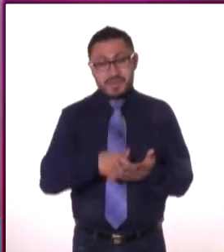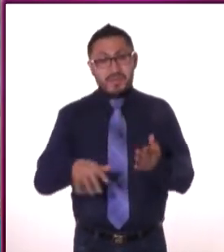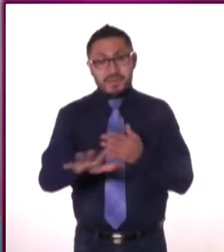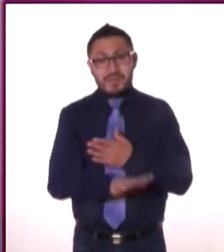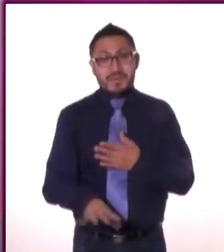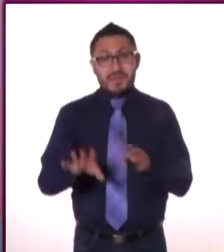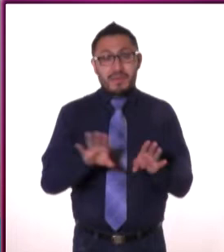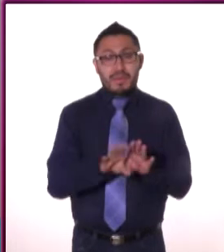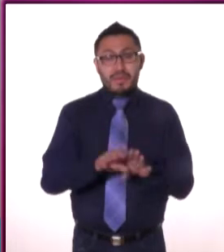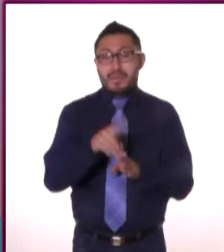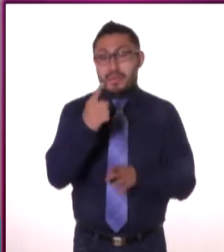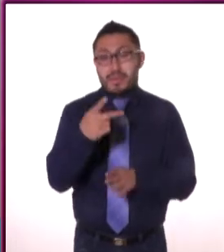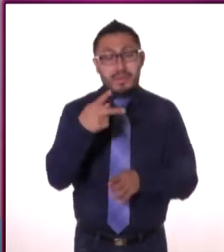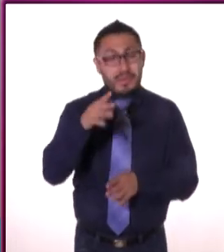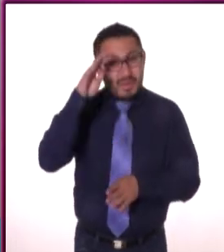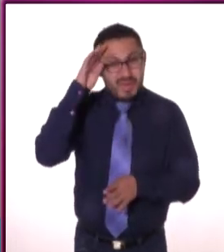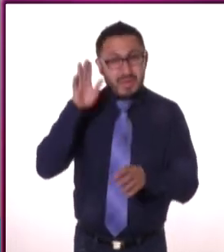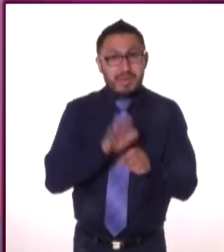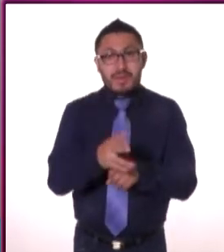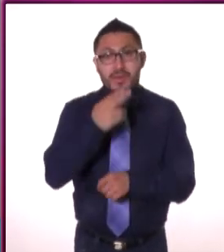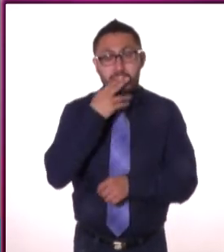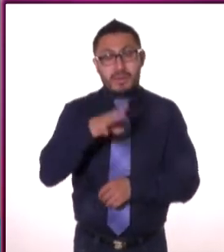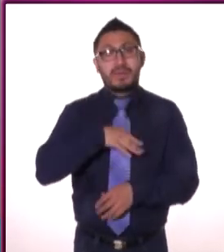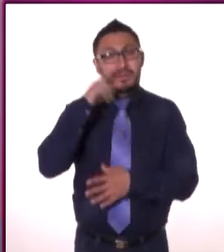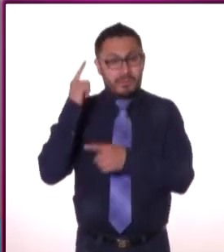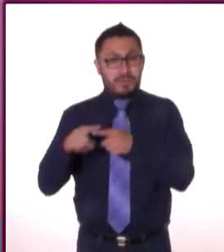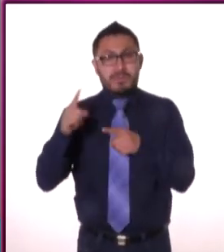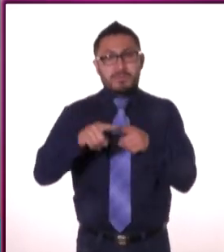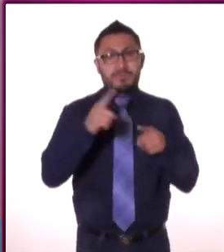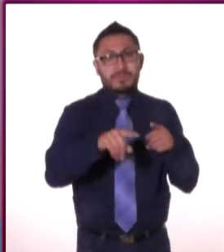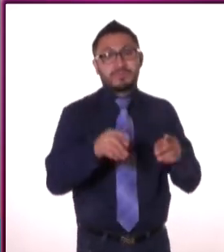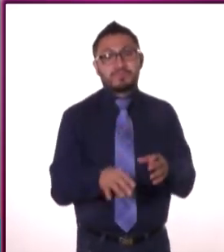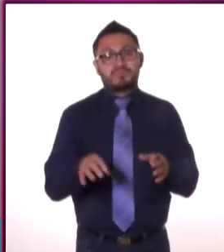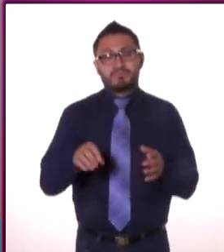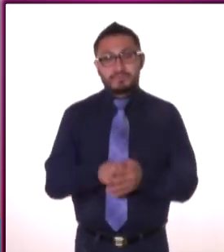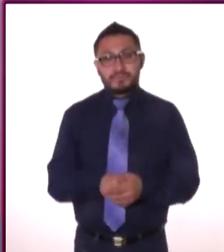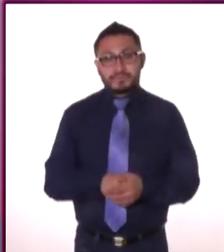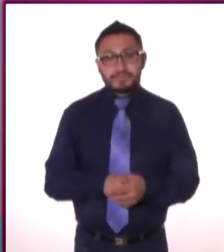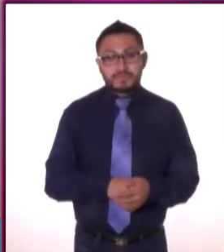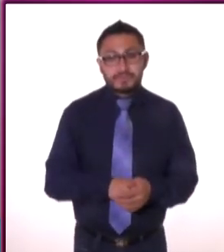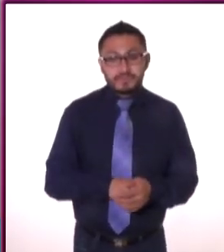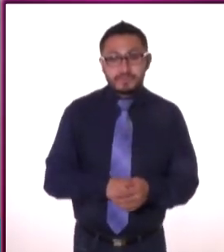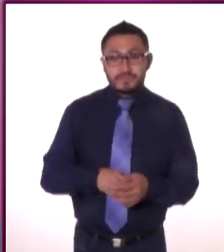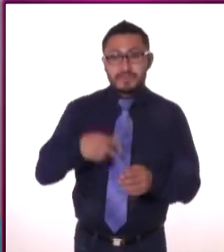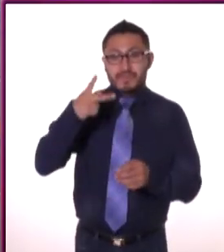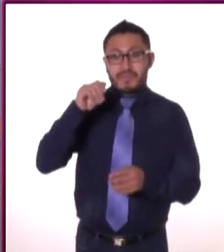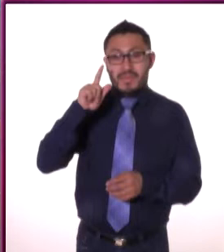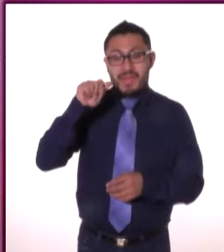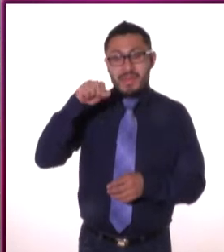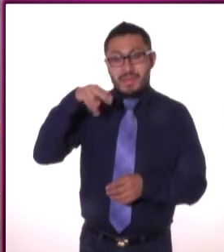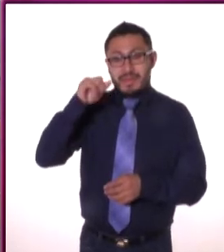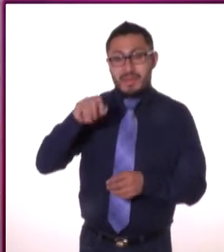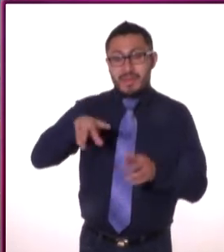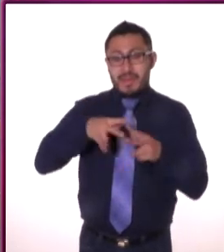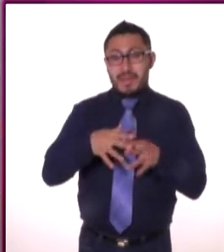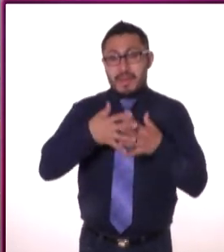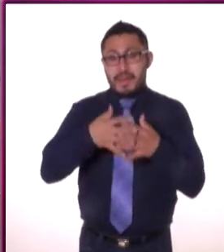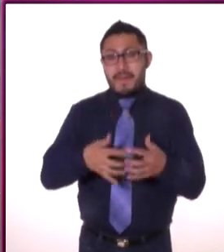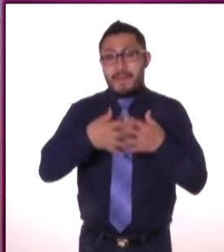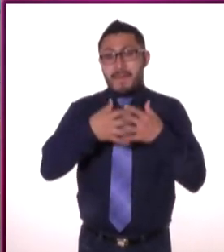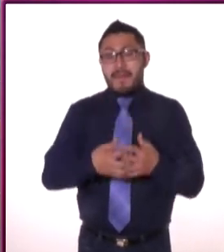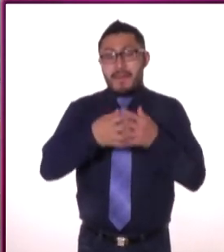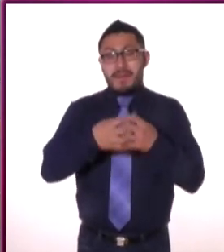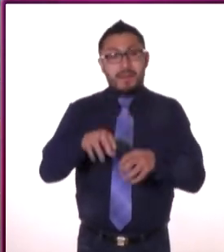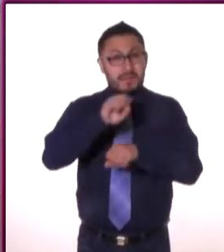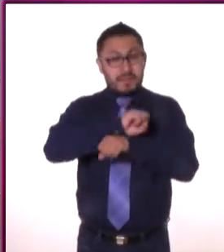yo diría que hay básicamente un tipo de palanca. Pero pensando en cómo se usan, sí hay unas distinciones prácticas que podemos hacer. Una palanca es una máquina